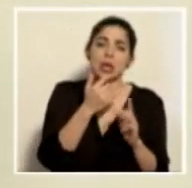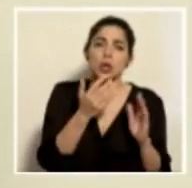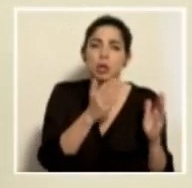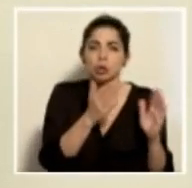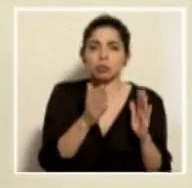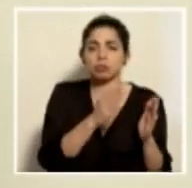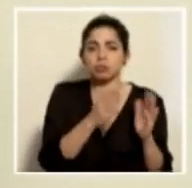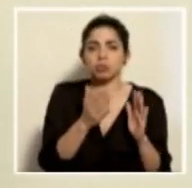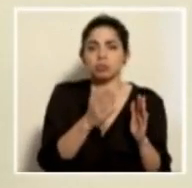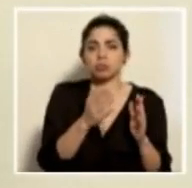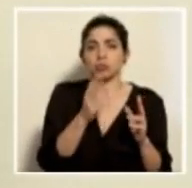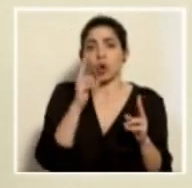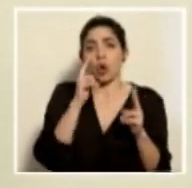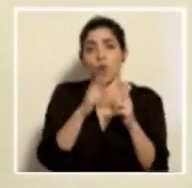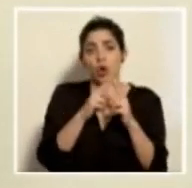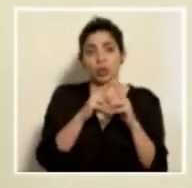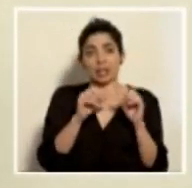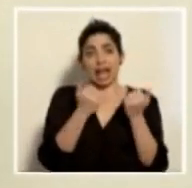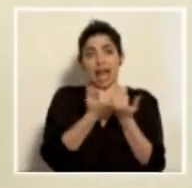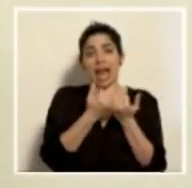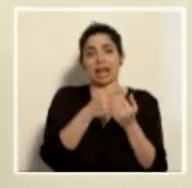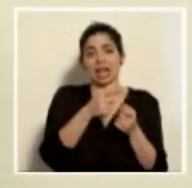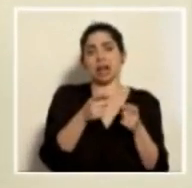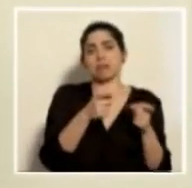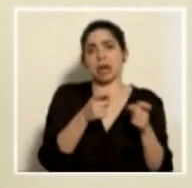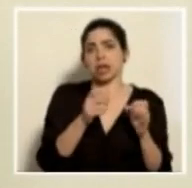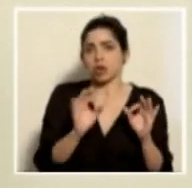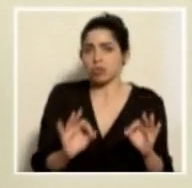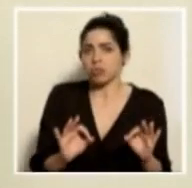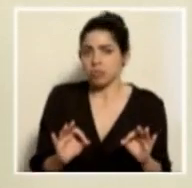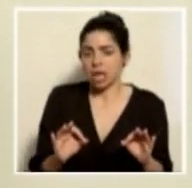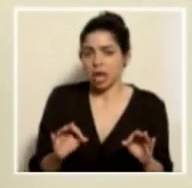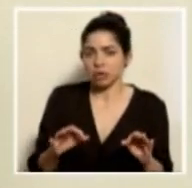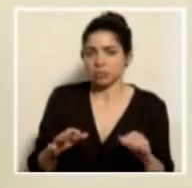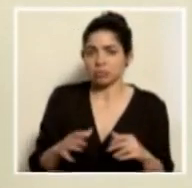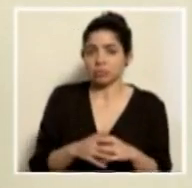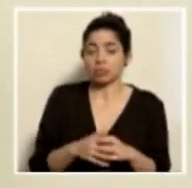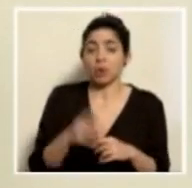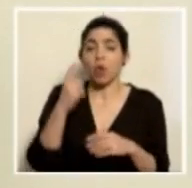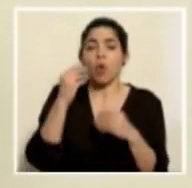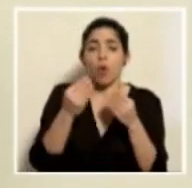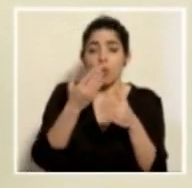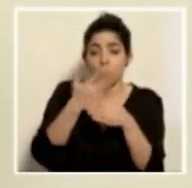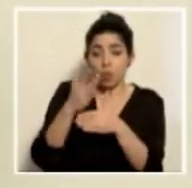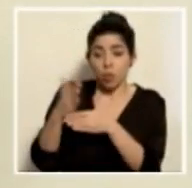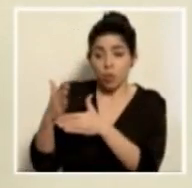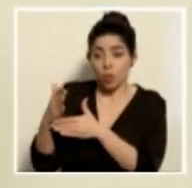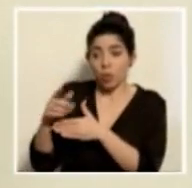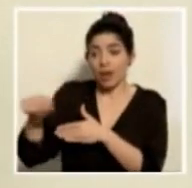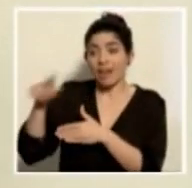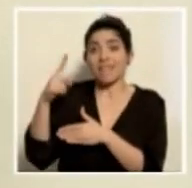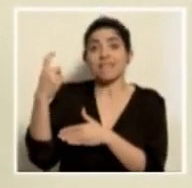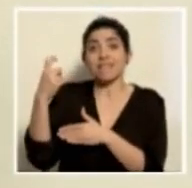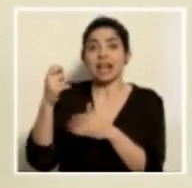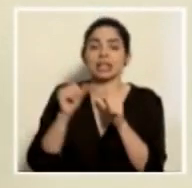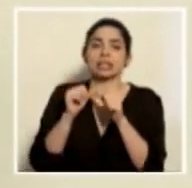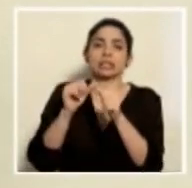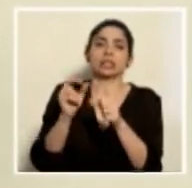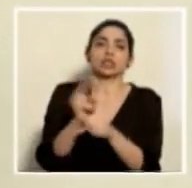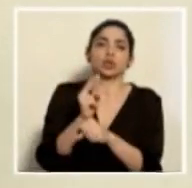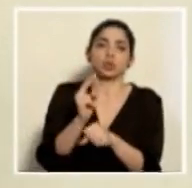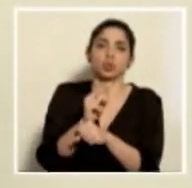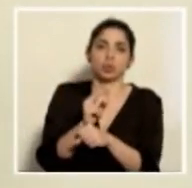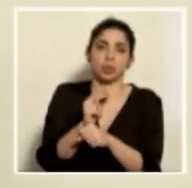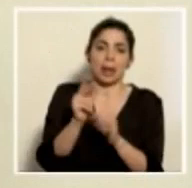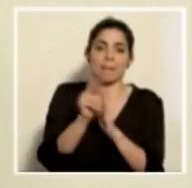que, conociendo el sector, muy eficiente. Para la repartición de lo otro se seguirá usando ese principio